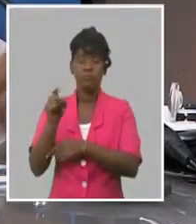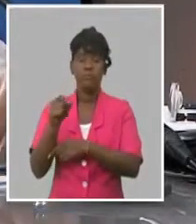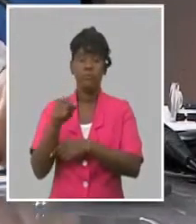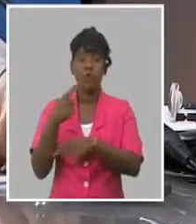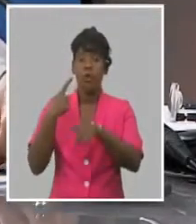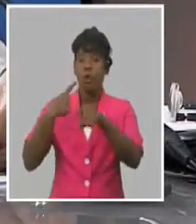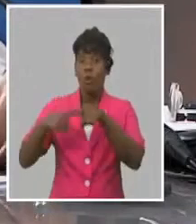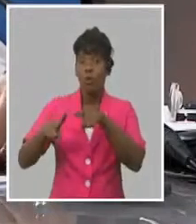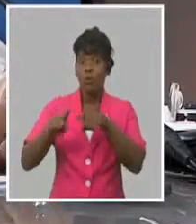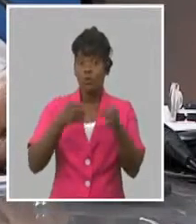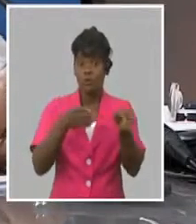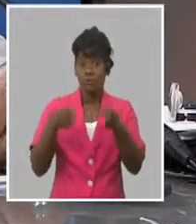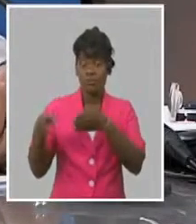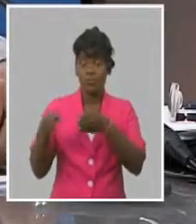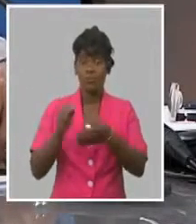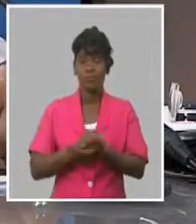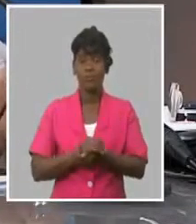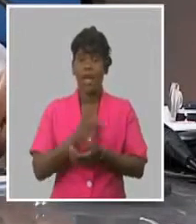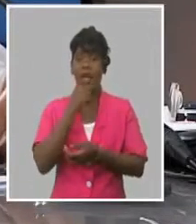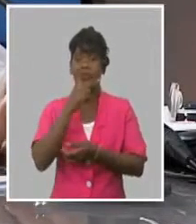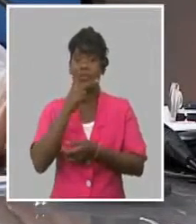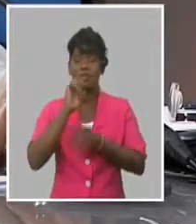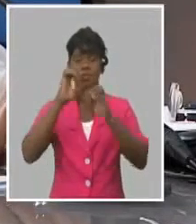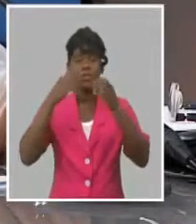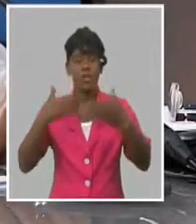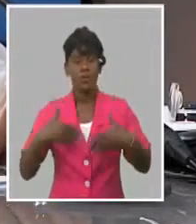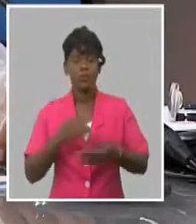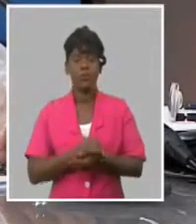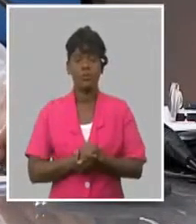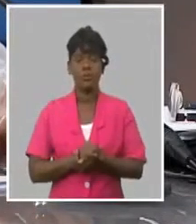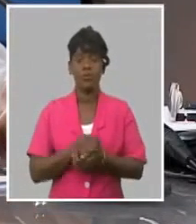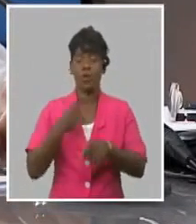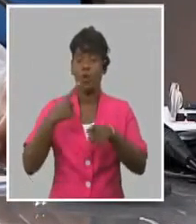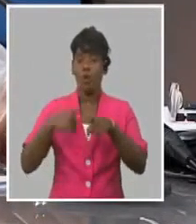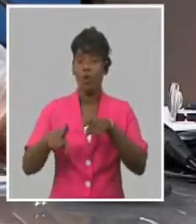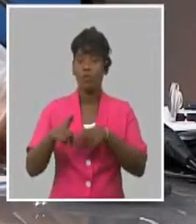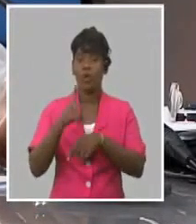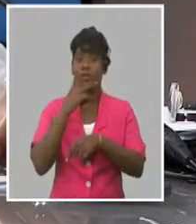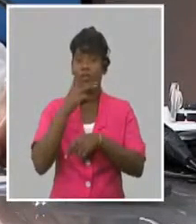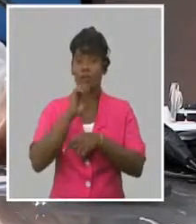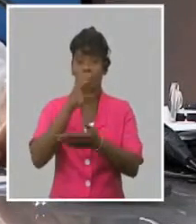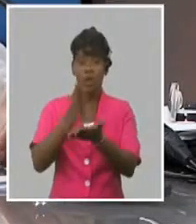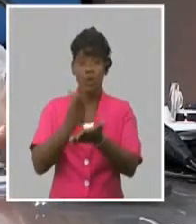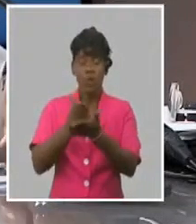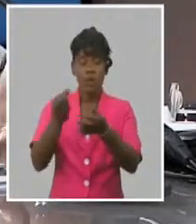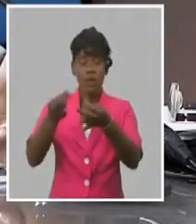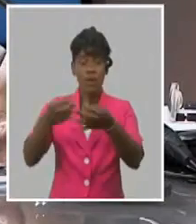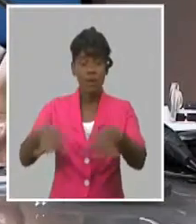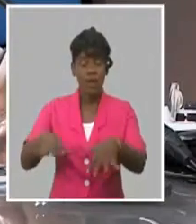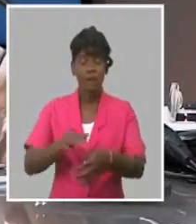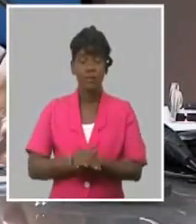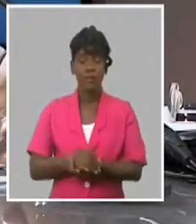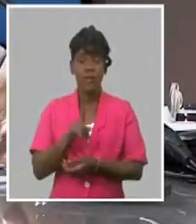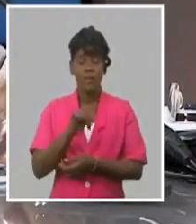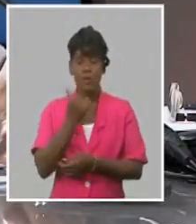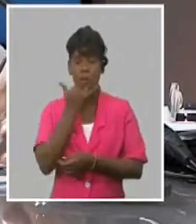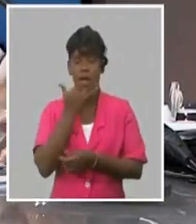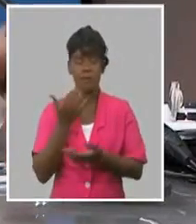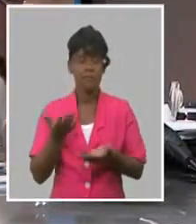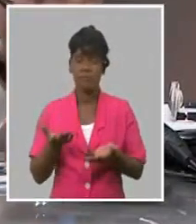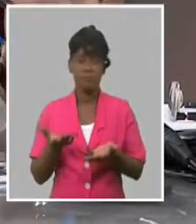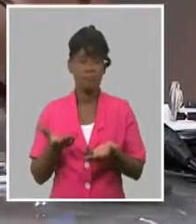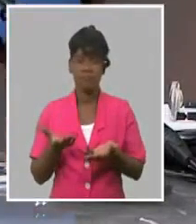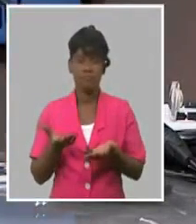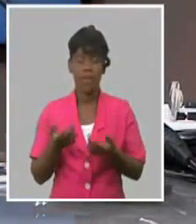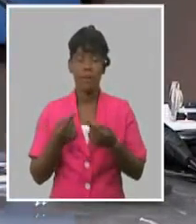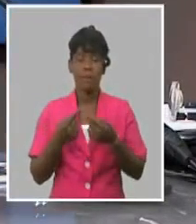que le llamamos conquista de la revolución en términos de gratuidades, no es mala. El problema